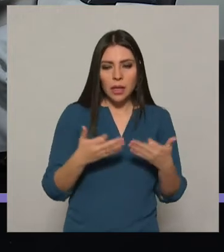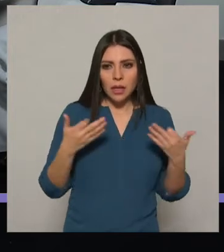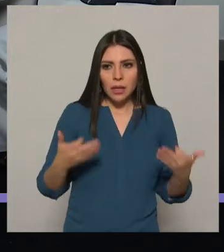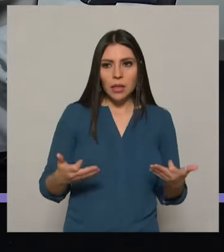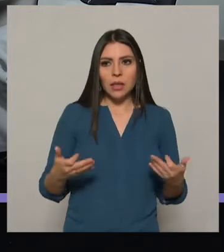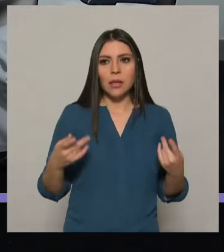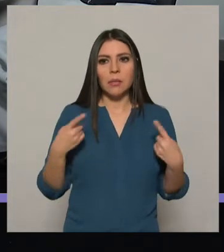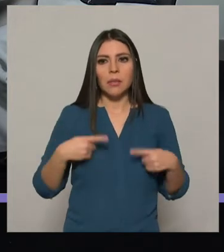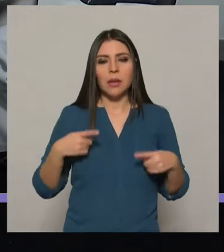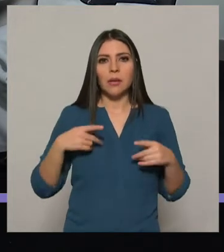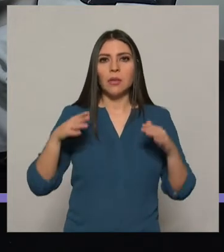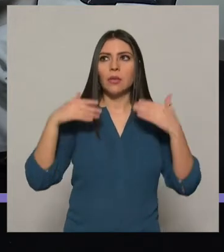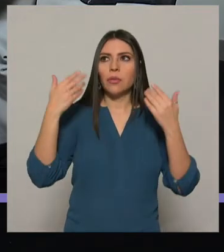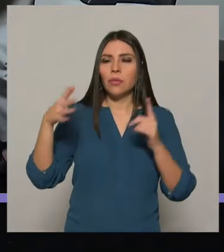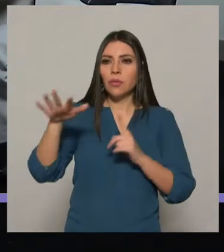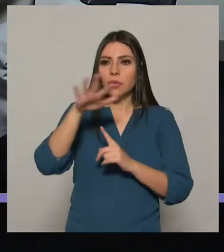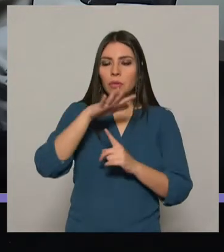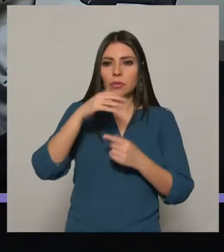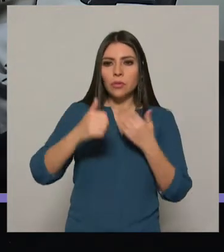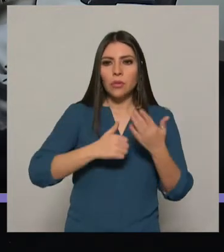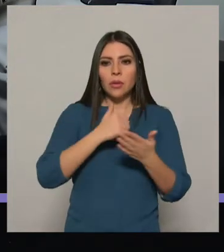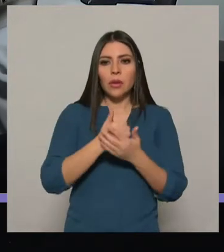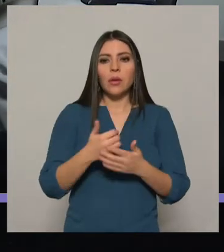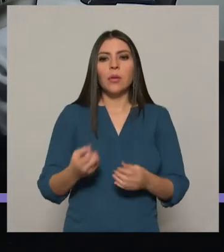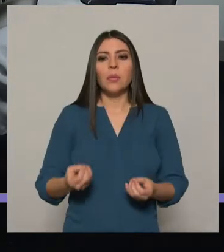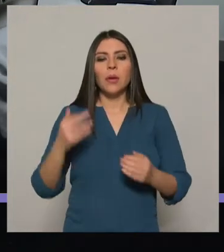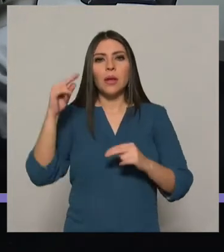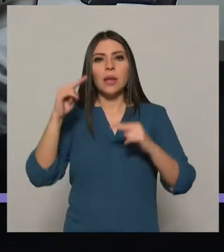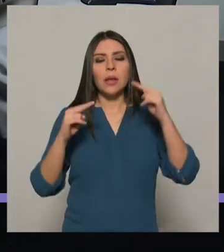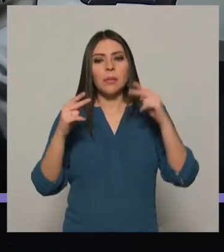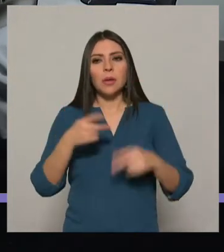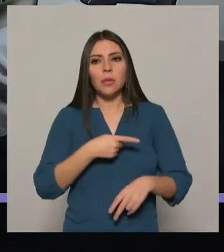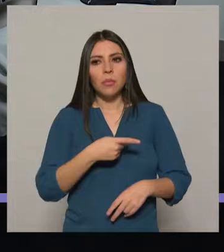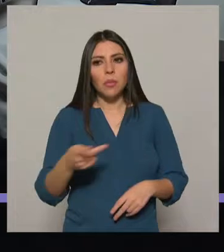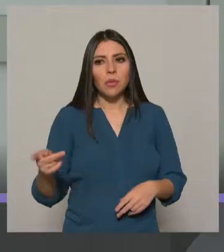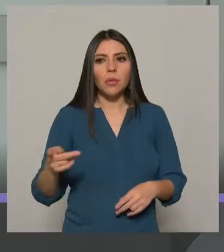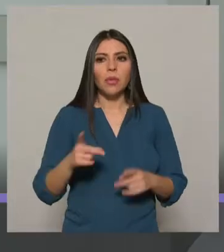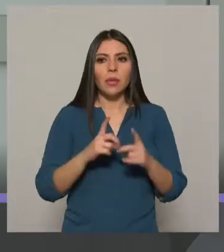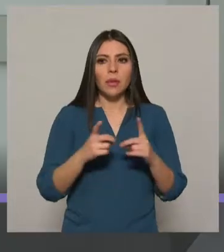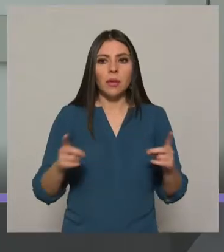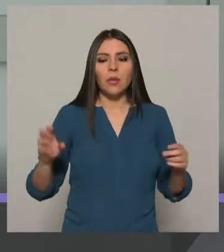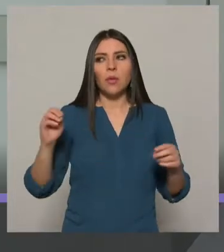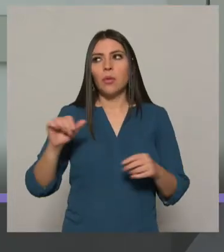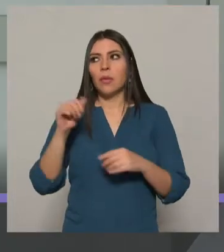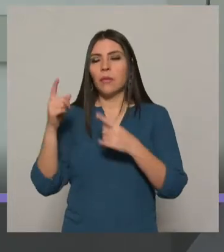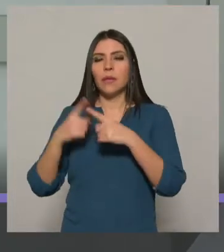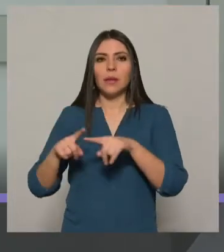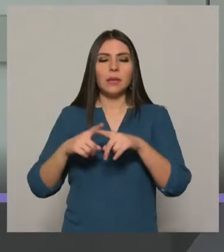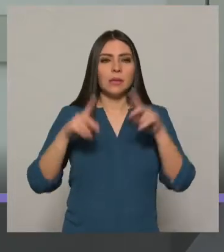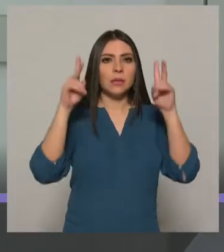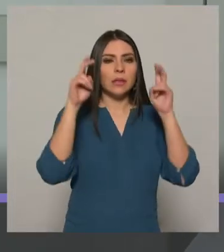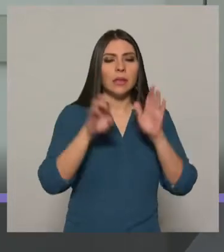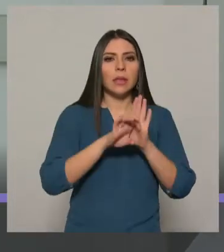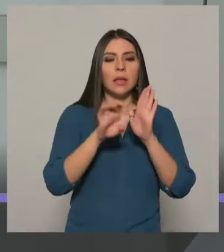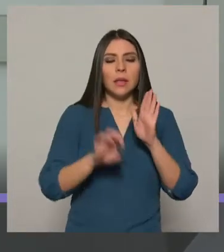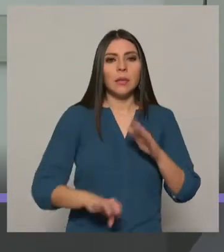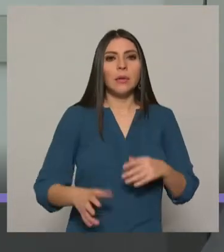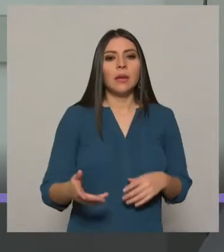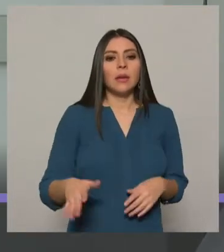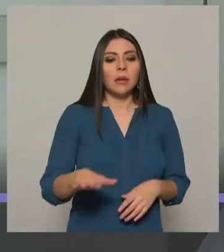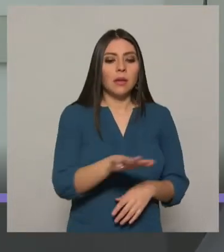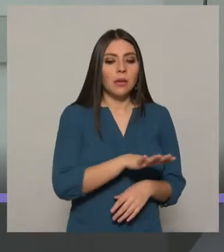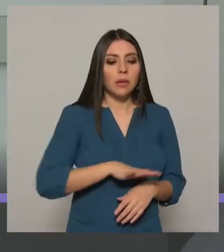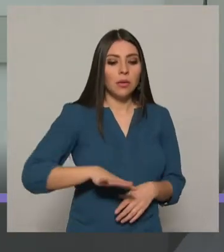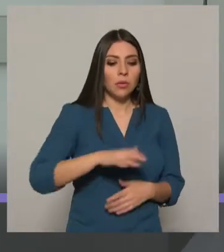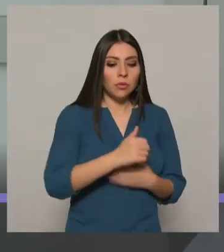población flotante, como índices de pobreza, índices de desarrollo, con temas que tienen que ver con si es suelo urbano,